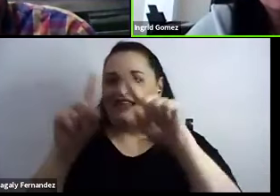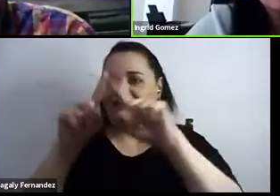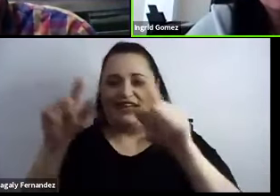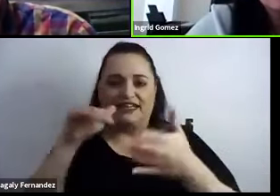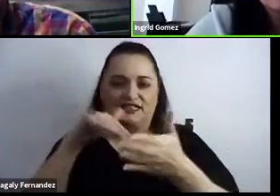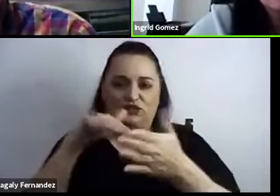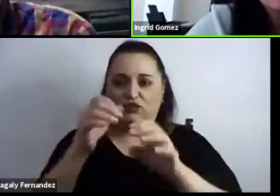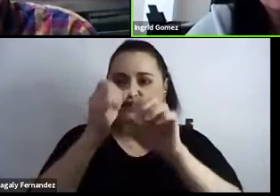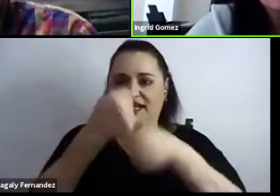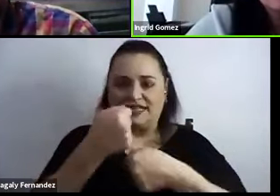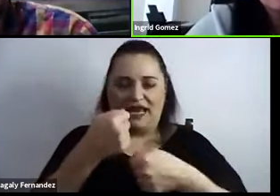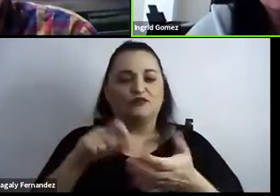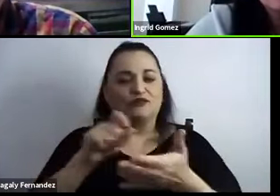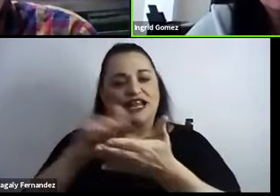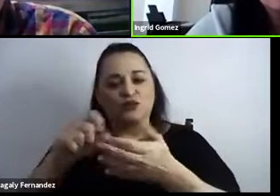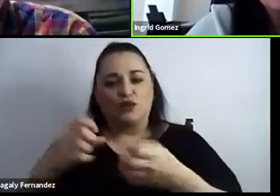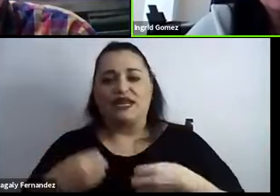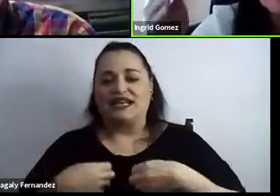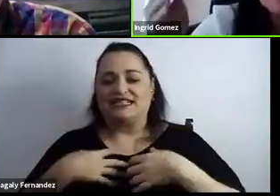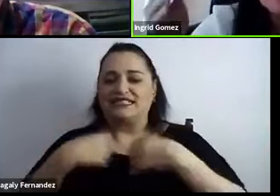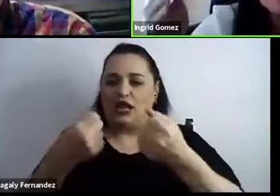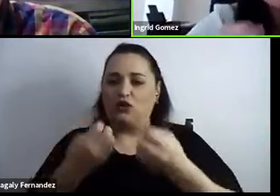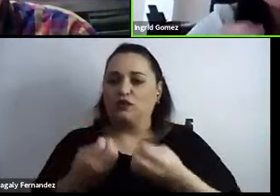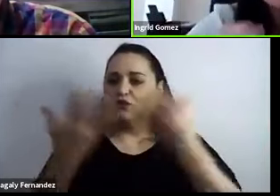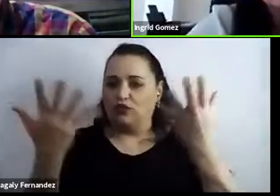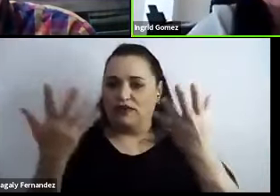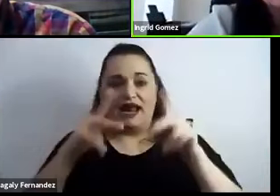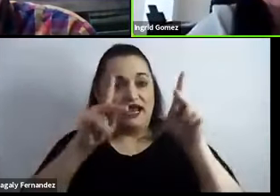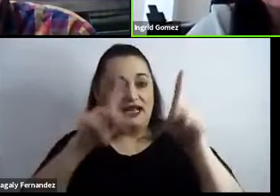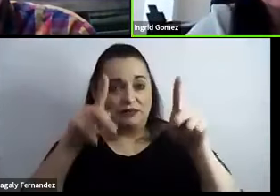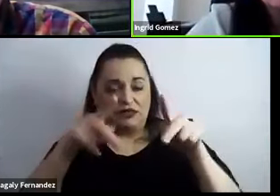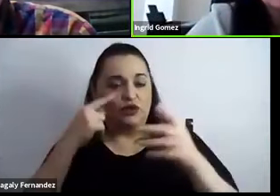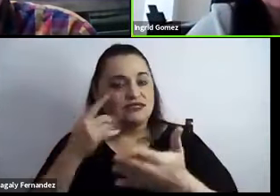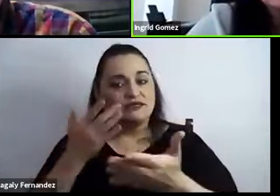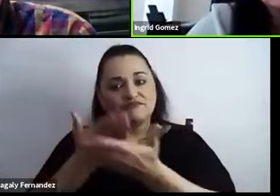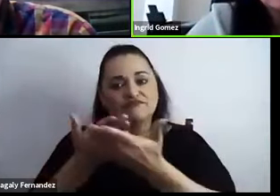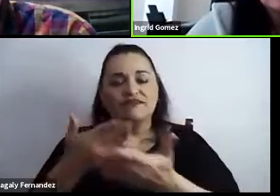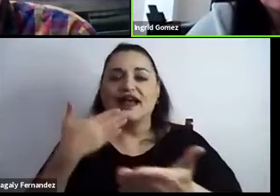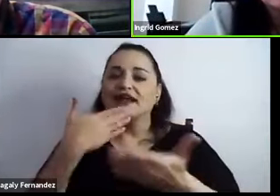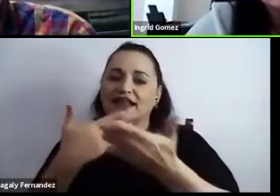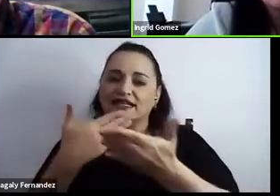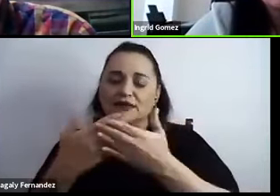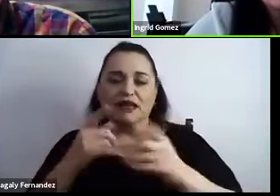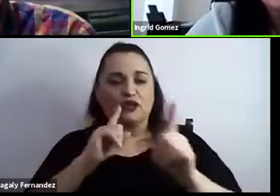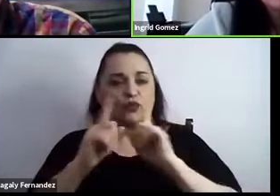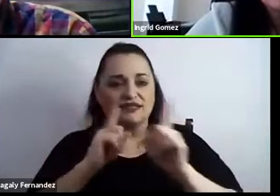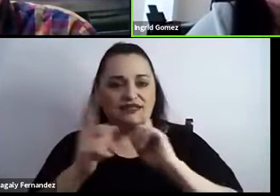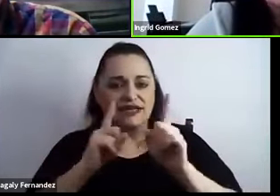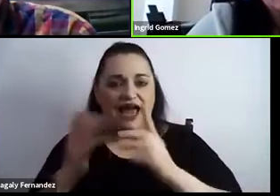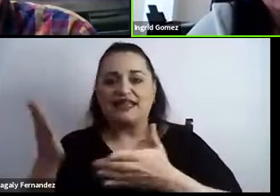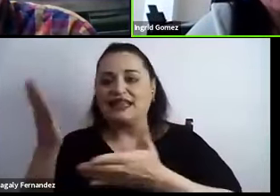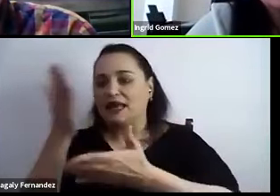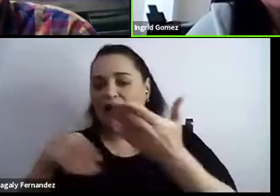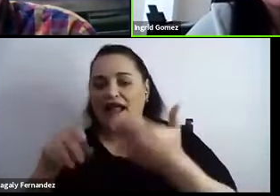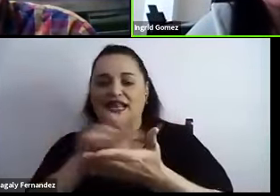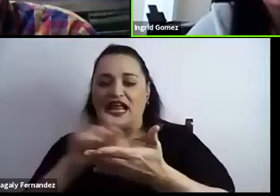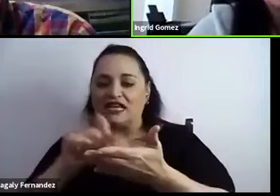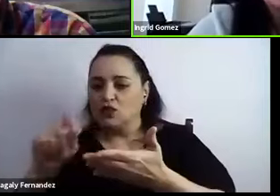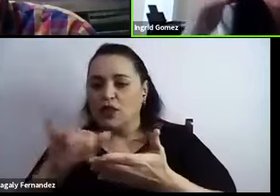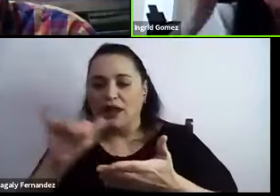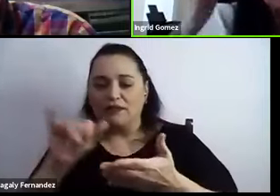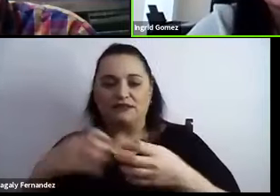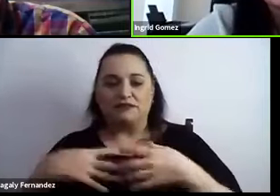que realizamos también en la Escuela de Salud Pública, de, bueno, las personas que han manifestado su agradecimiento en el chat, de parte de la Escuela misma de